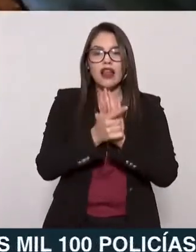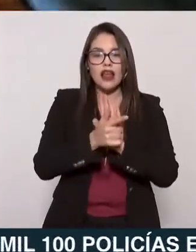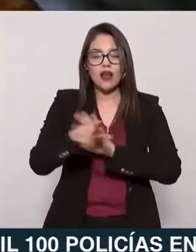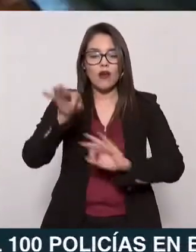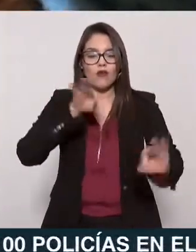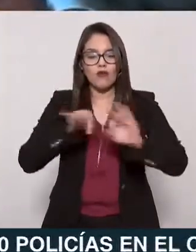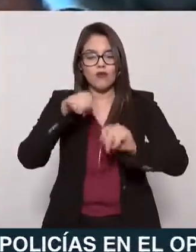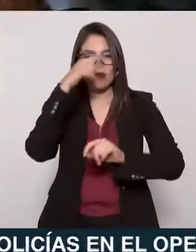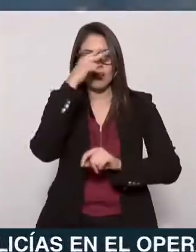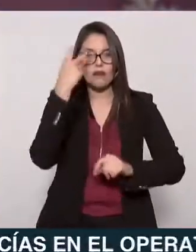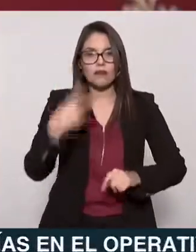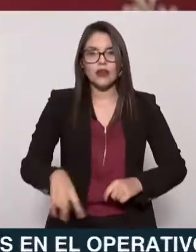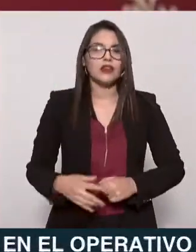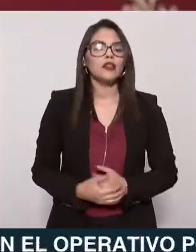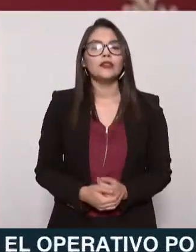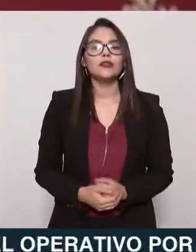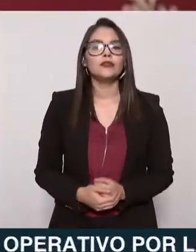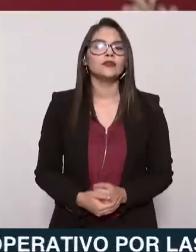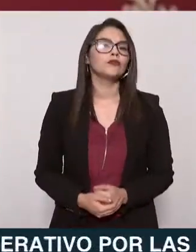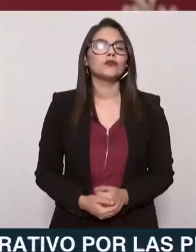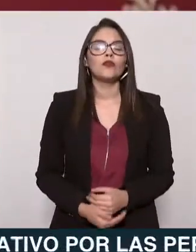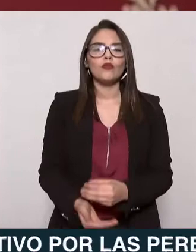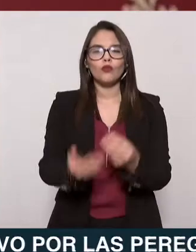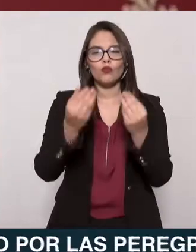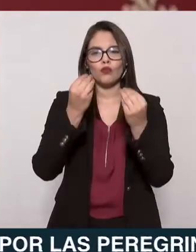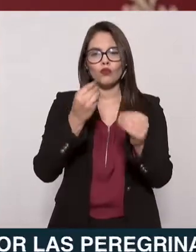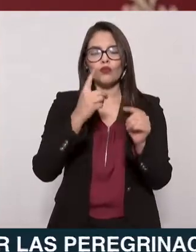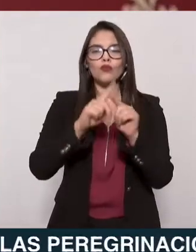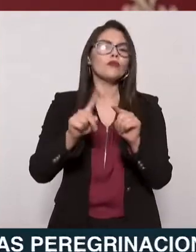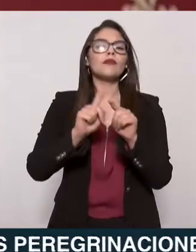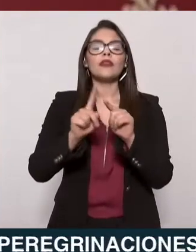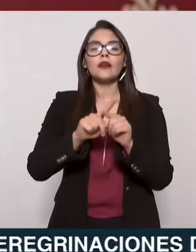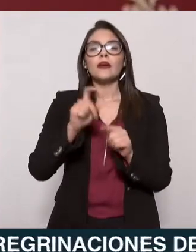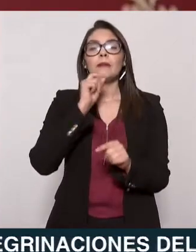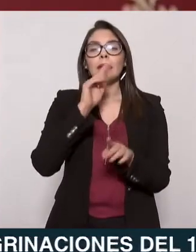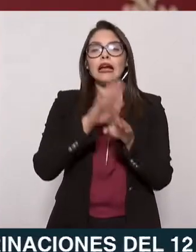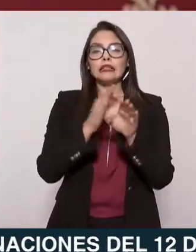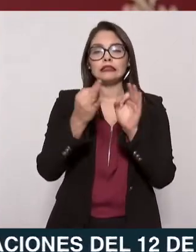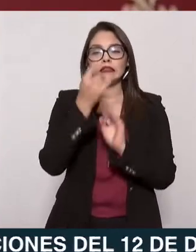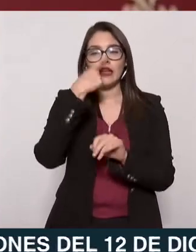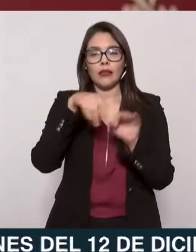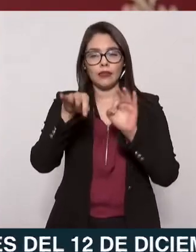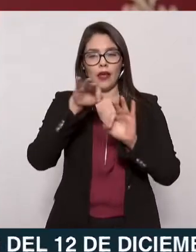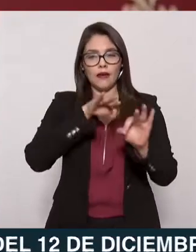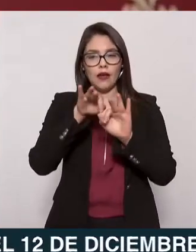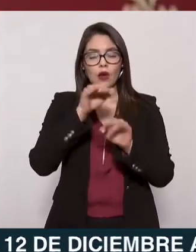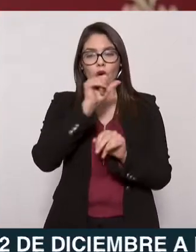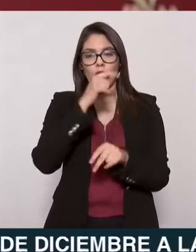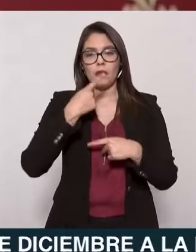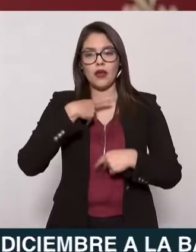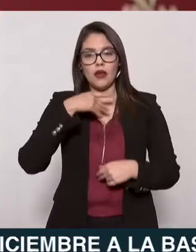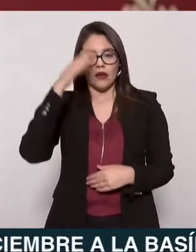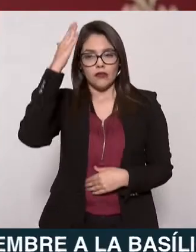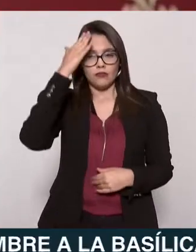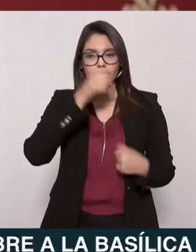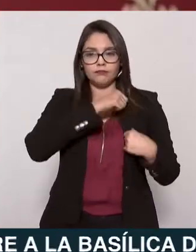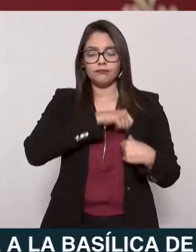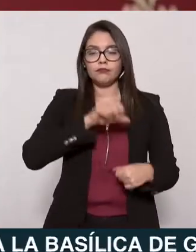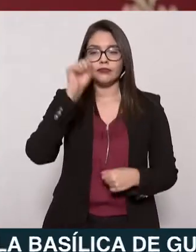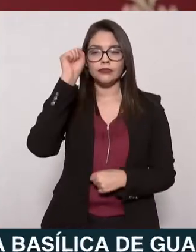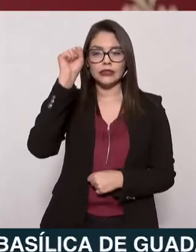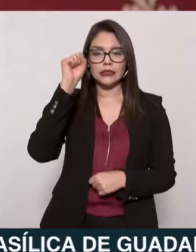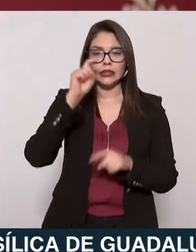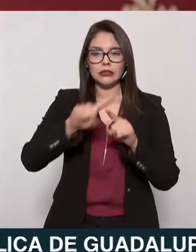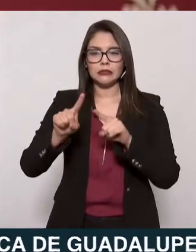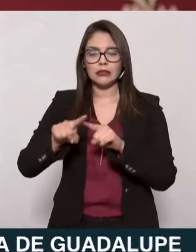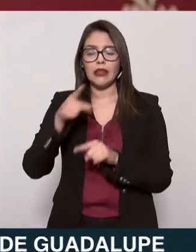México. Muchos congresistas más cercanos a los laboristas y muchos líderes sindicales